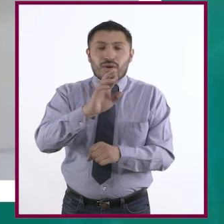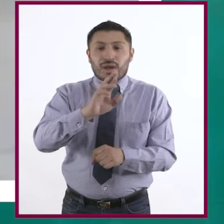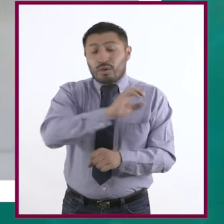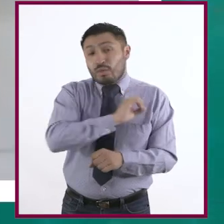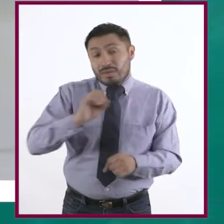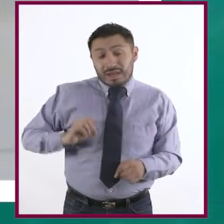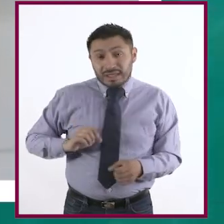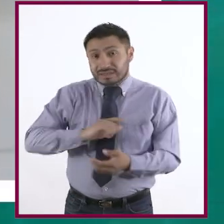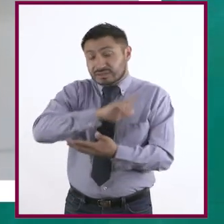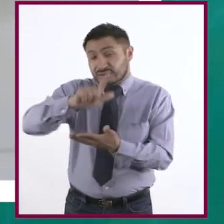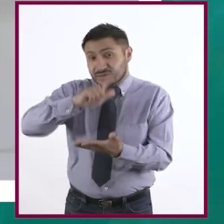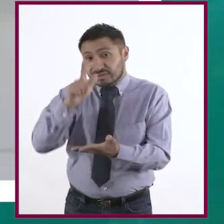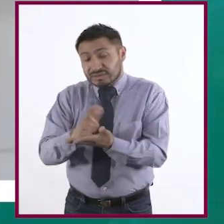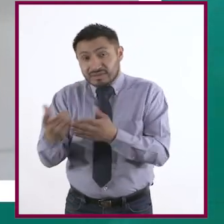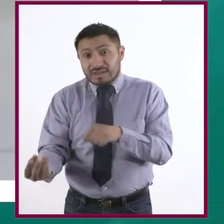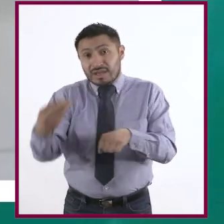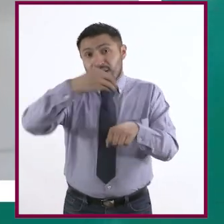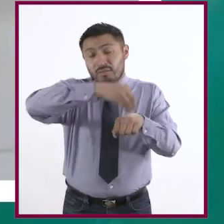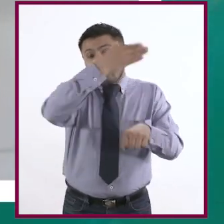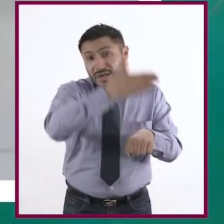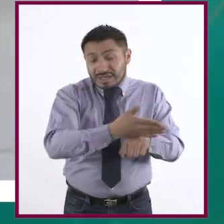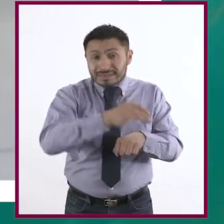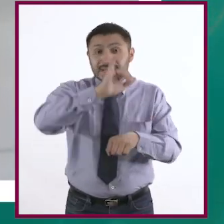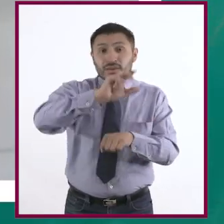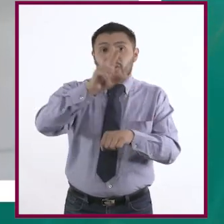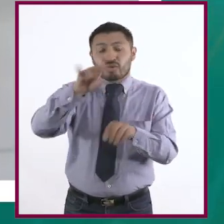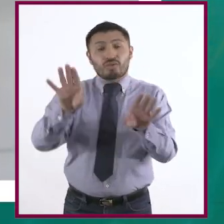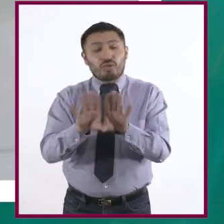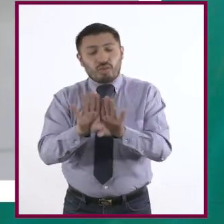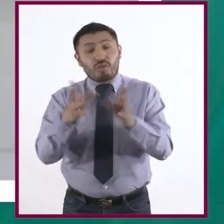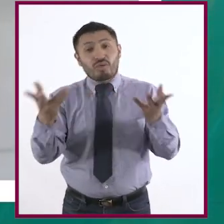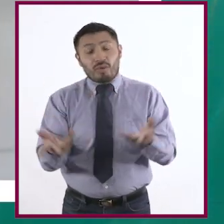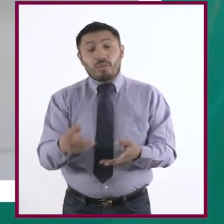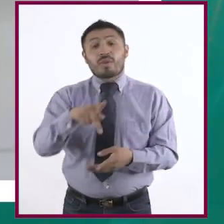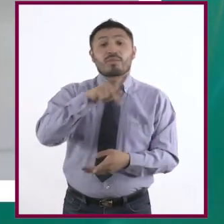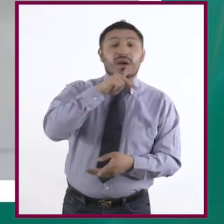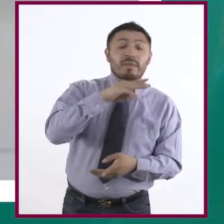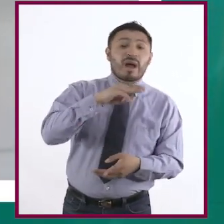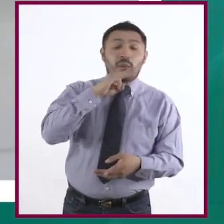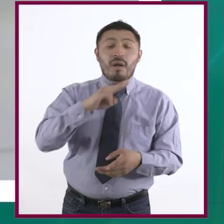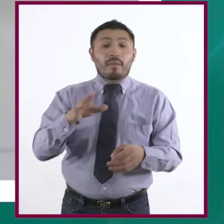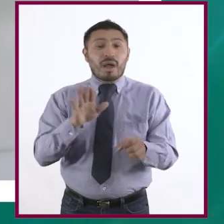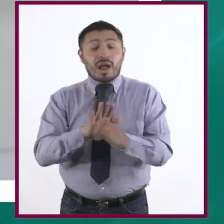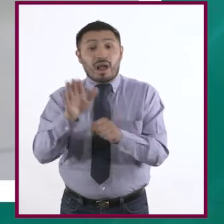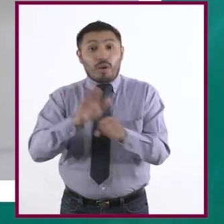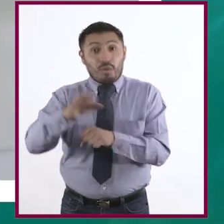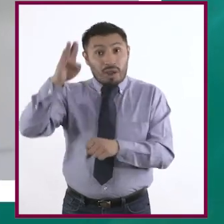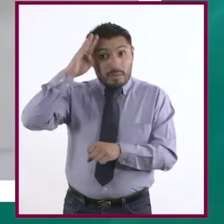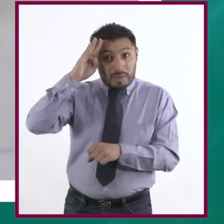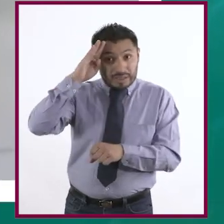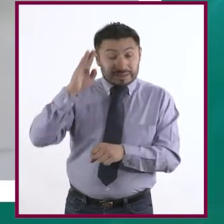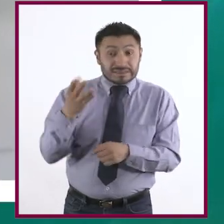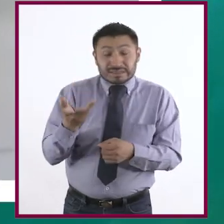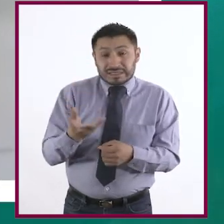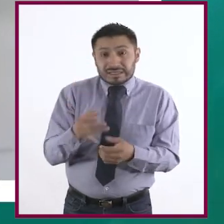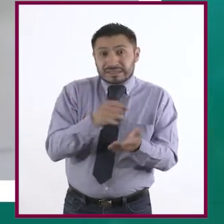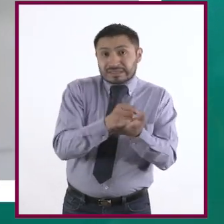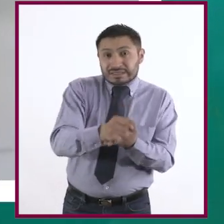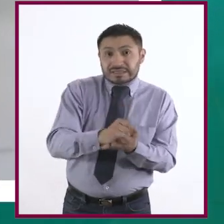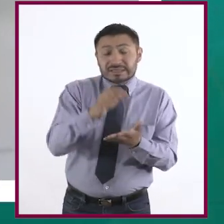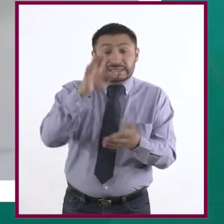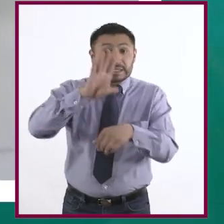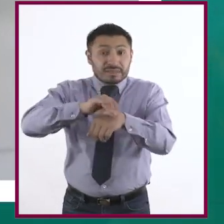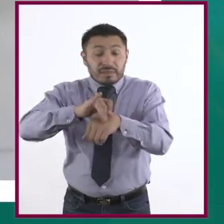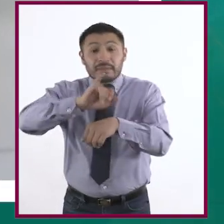niñas, hacia esos padres? ¿Cómo estamos pensando también en cuál sería la protección que se le puede